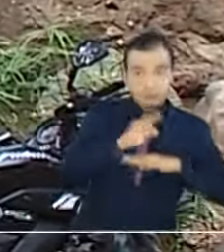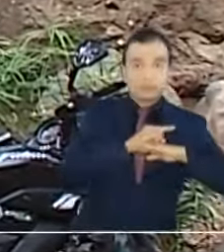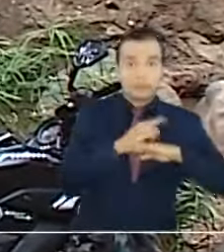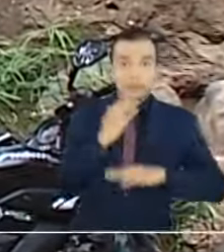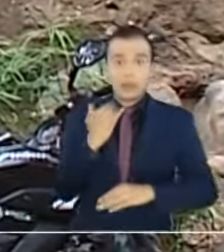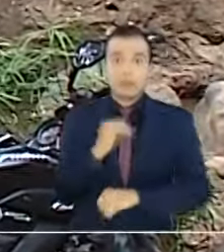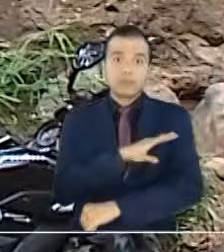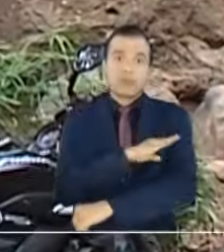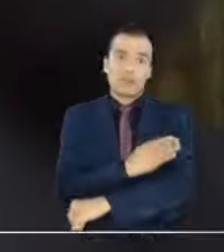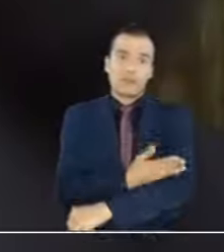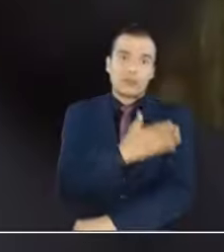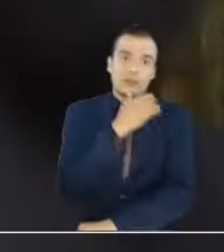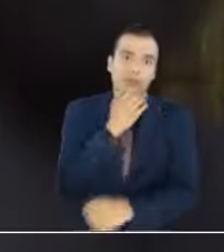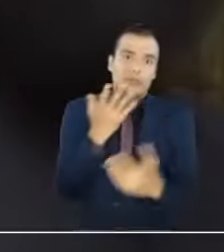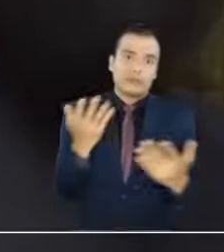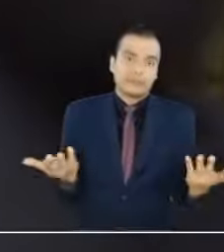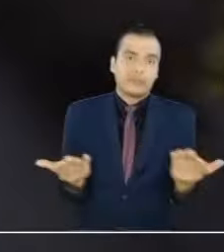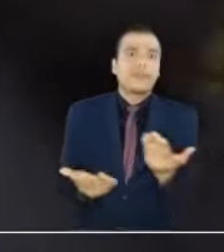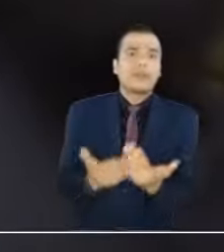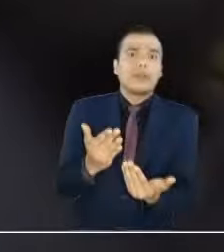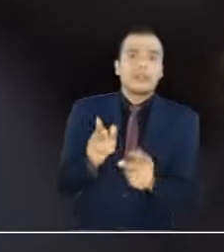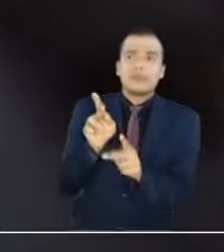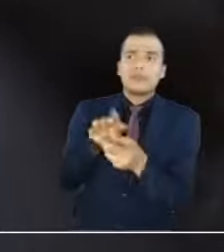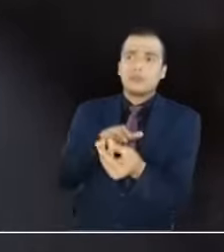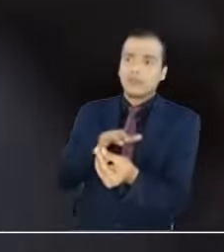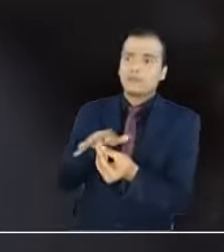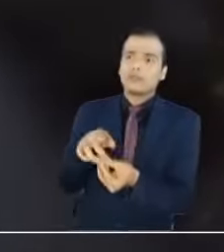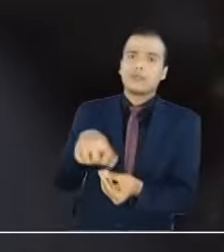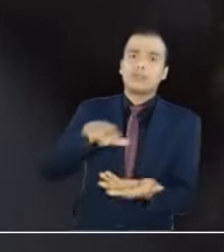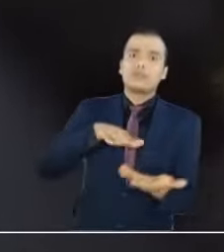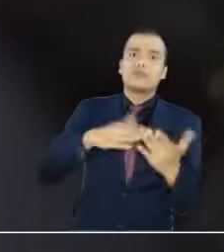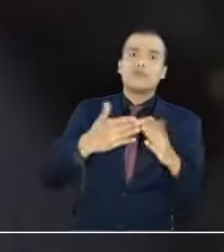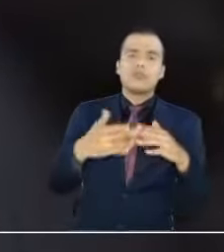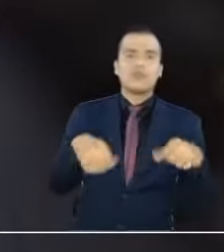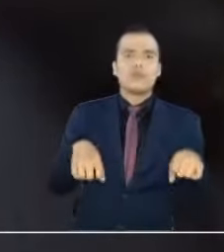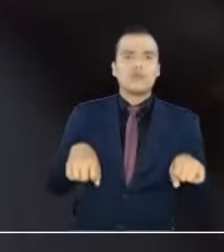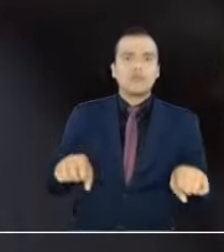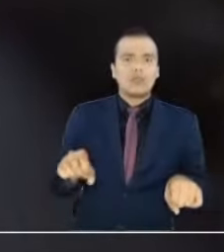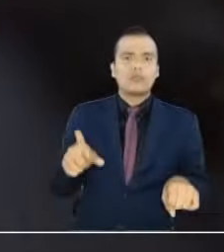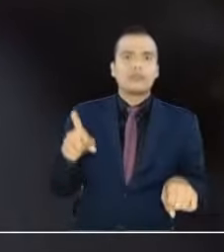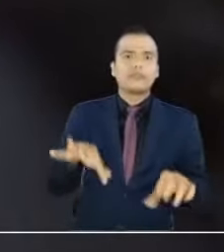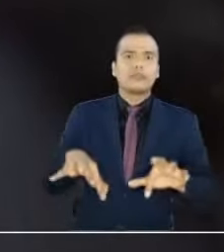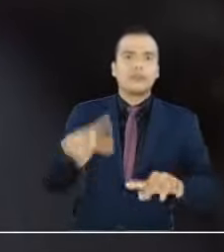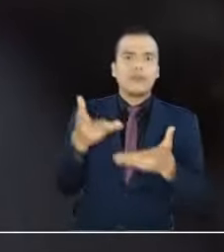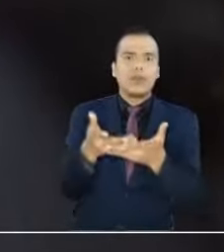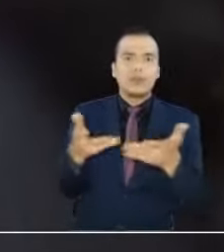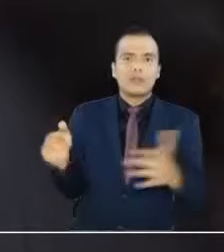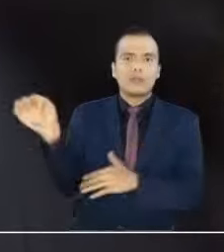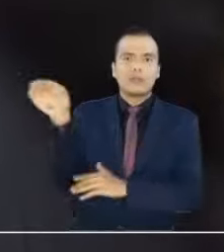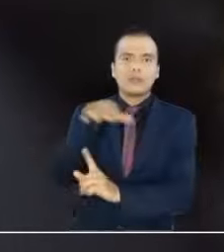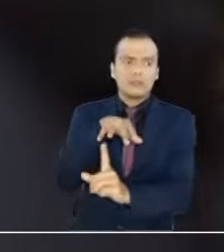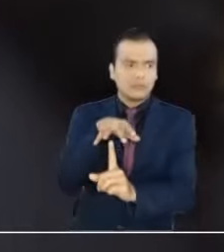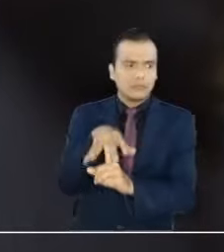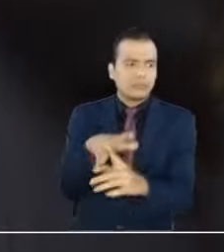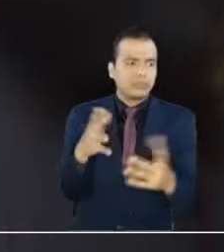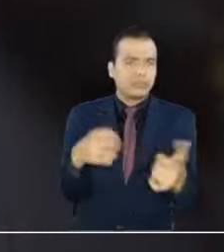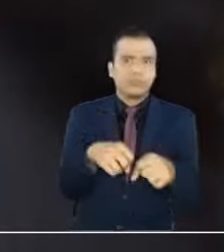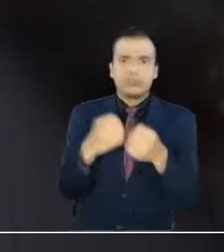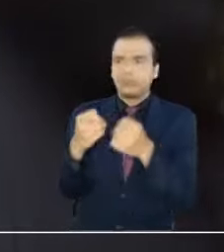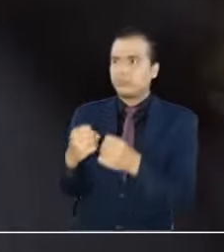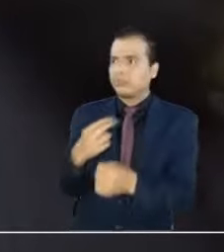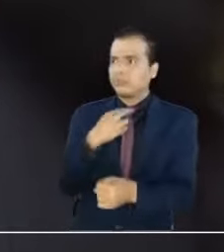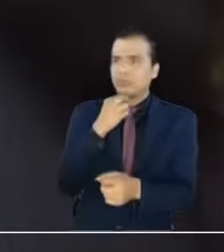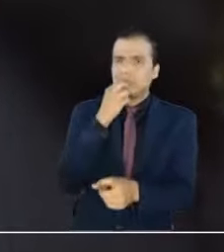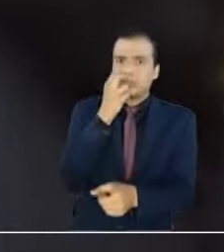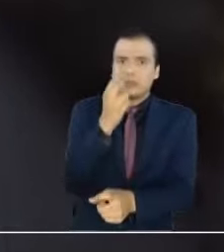Merced de los delincuentes roban motos rompen los carros ya estamos afectados y ya no podemos salir tranquilos Porque si uno sale